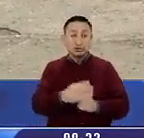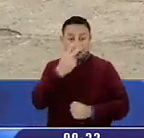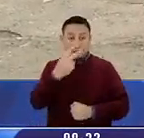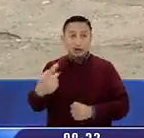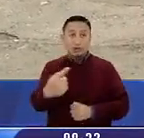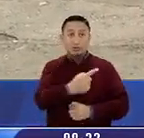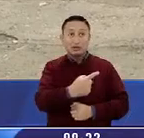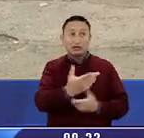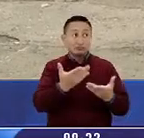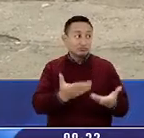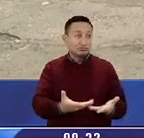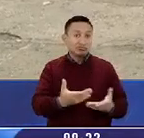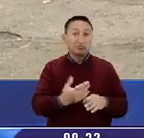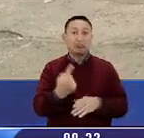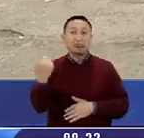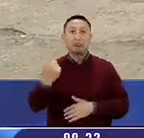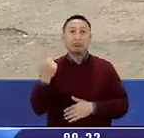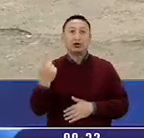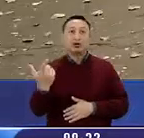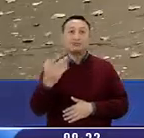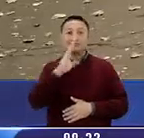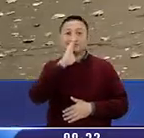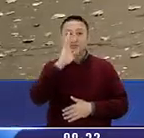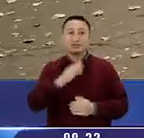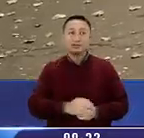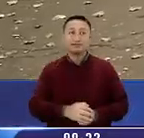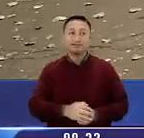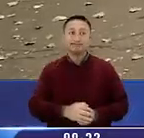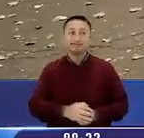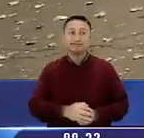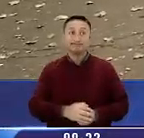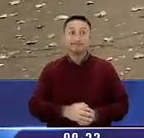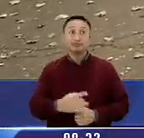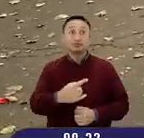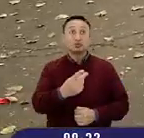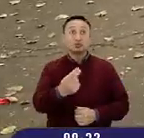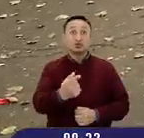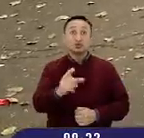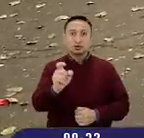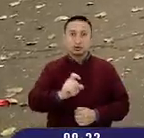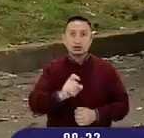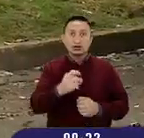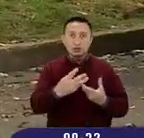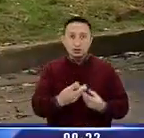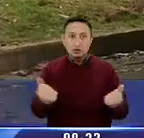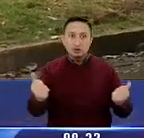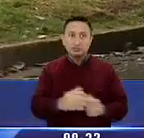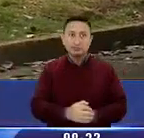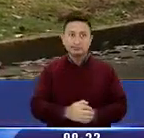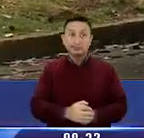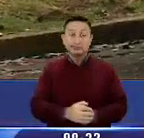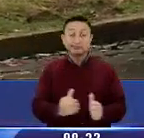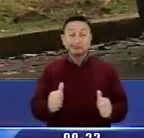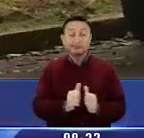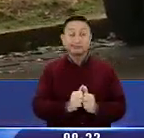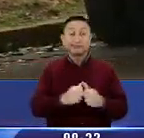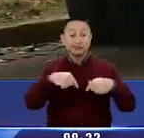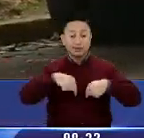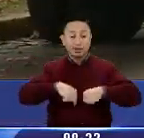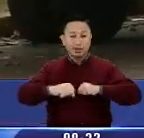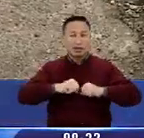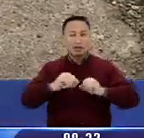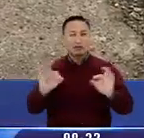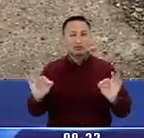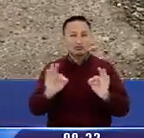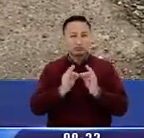nos tienen, es abandonado esto siempre. Una solución a corto plazo es lo que pide la gente. Aquello acompañado de un trabajo integral